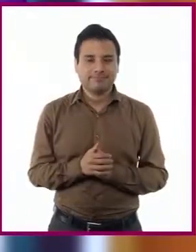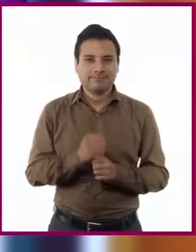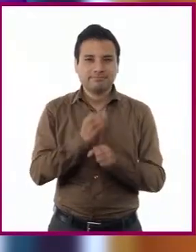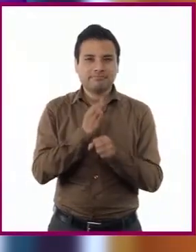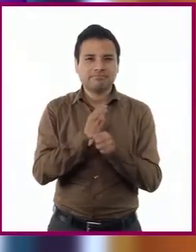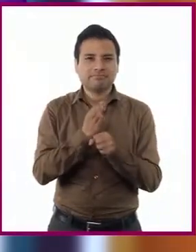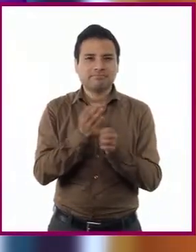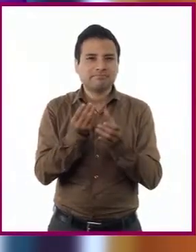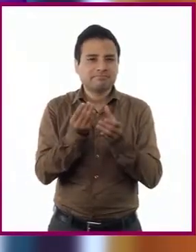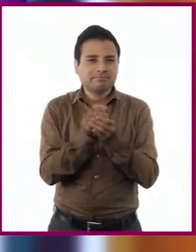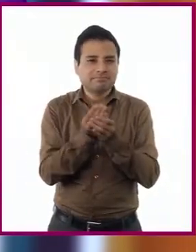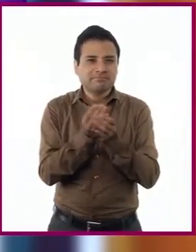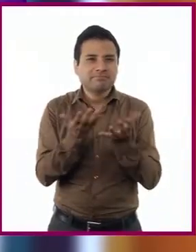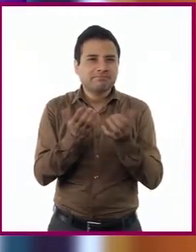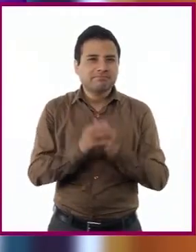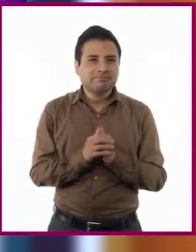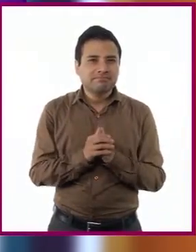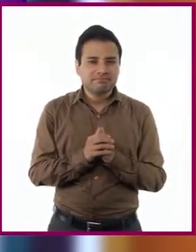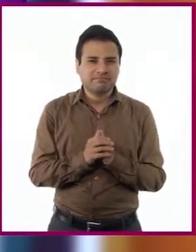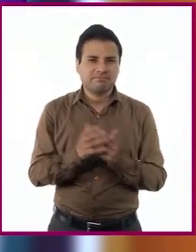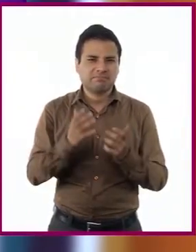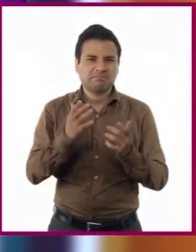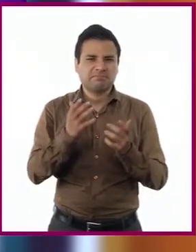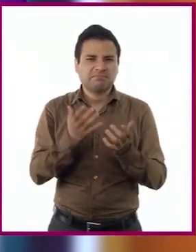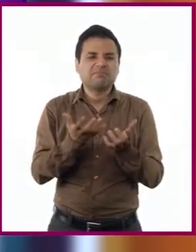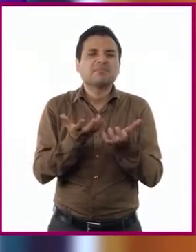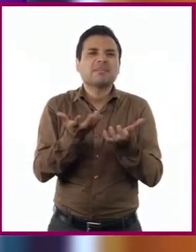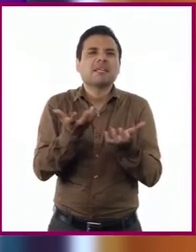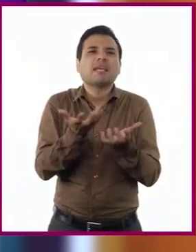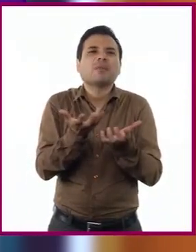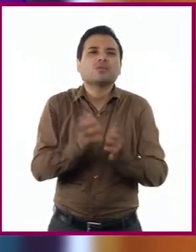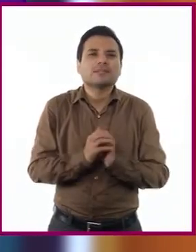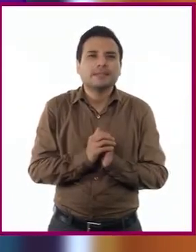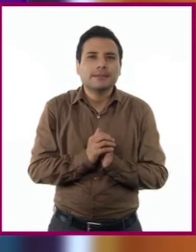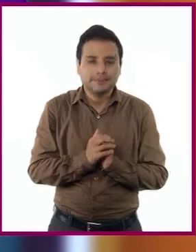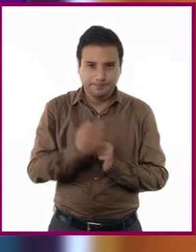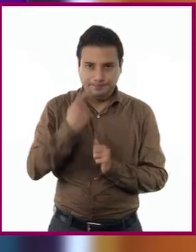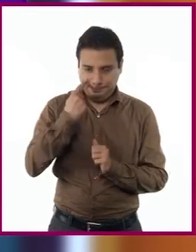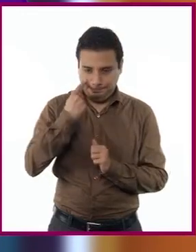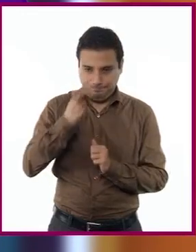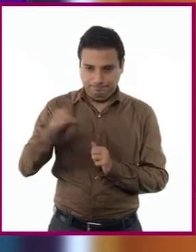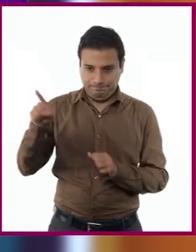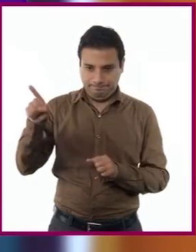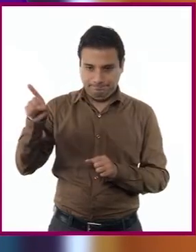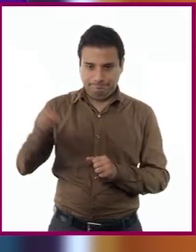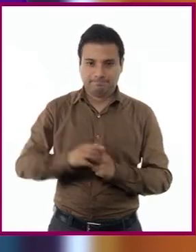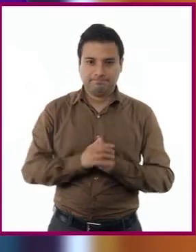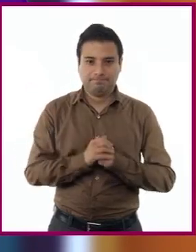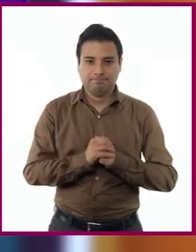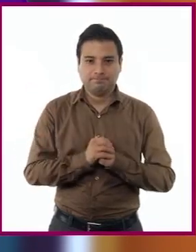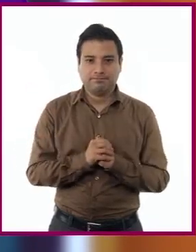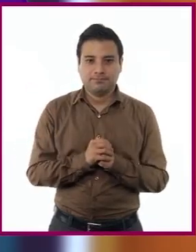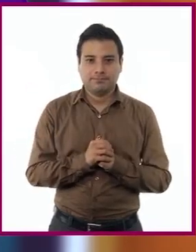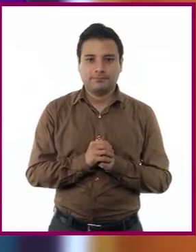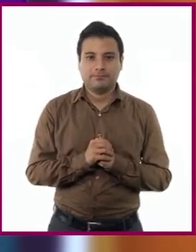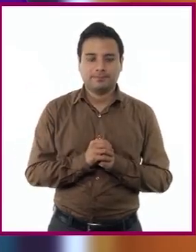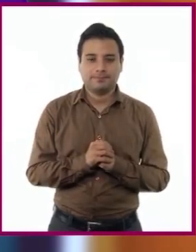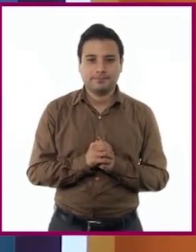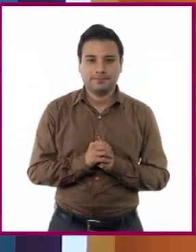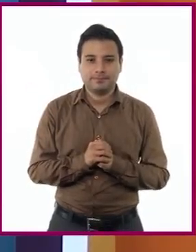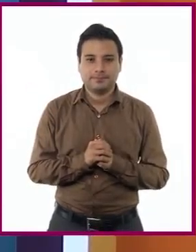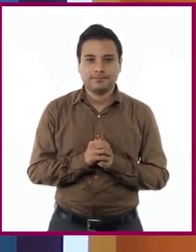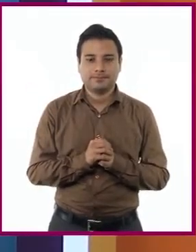sesión se resolverán problemas para dar sentido y significado al cálculo del volumen de cilindros rectos